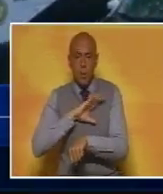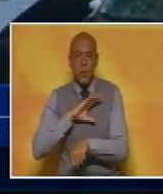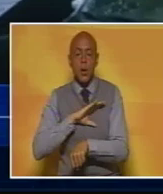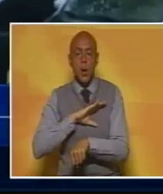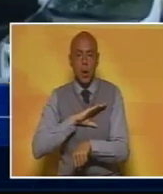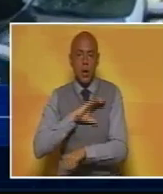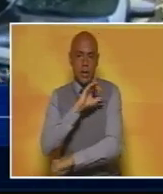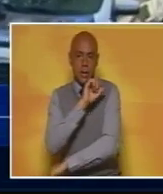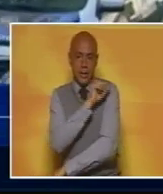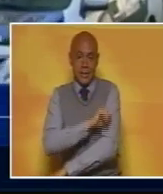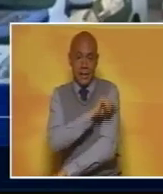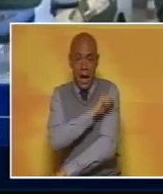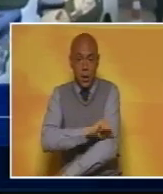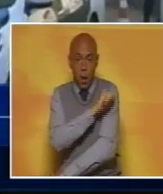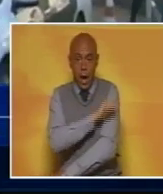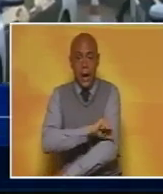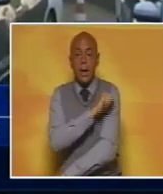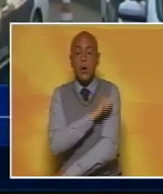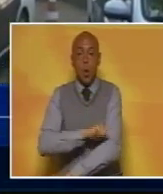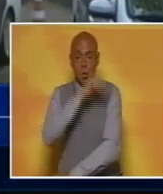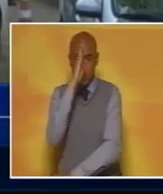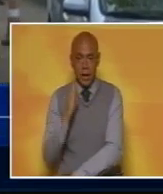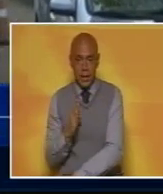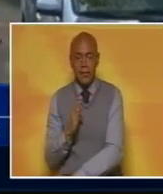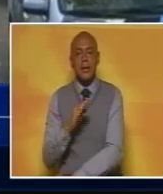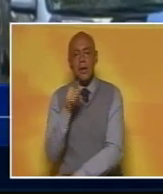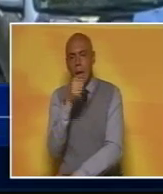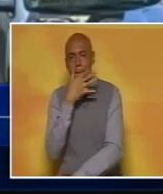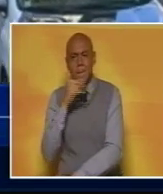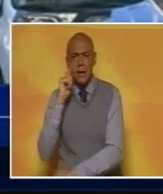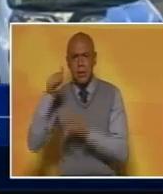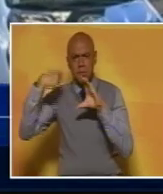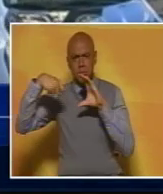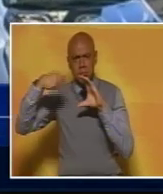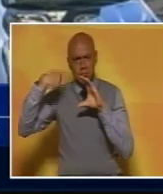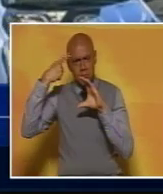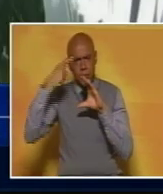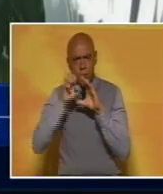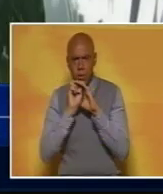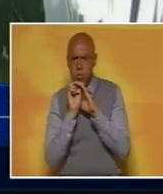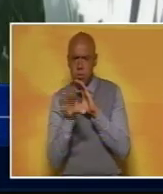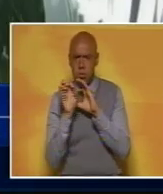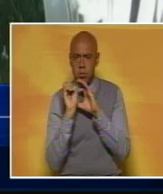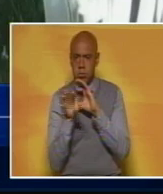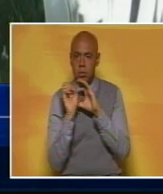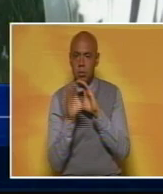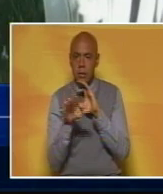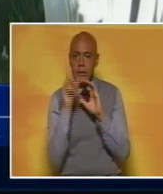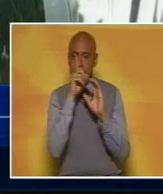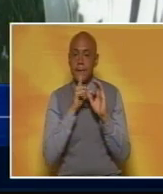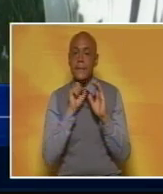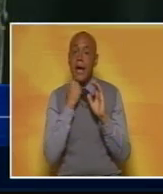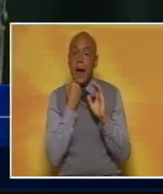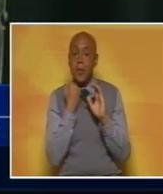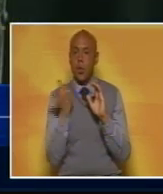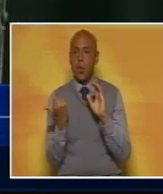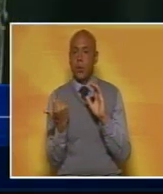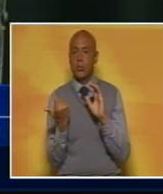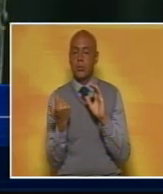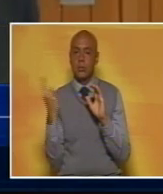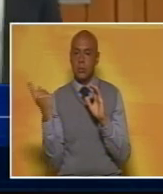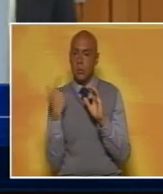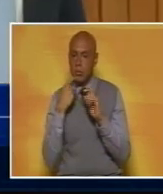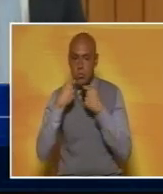Wilson Witzel, a quien acusó de filtrar las pesquisas que corre bajo secreto de sumario. Ante la situación,